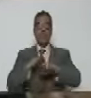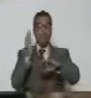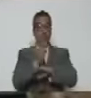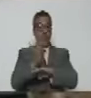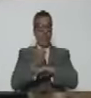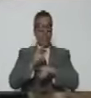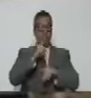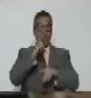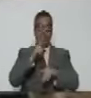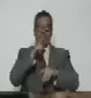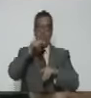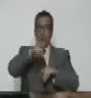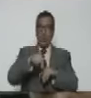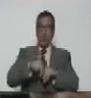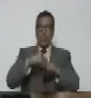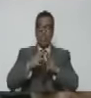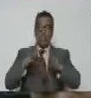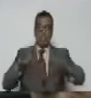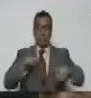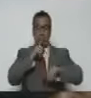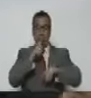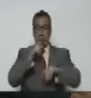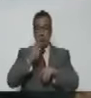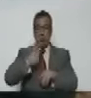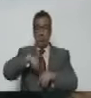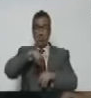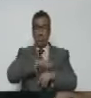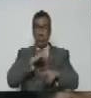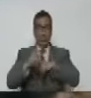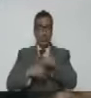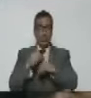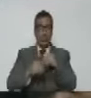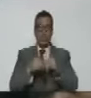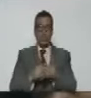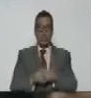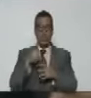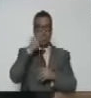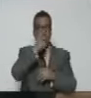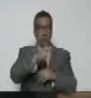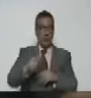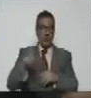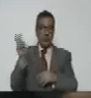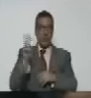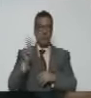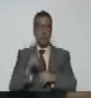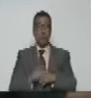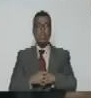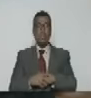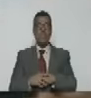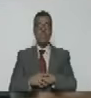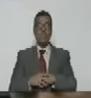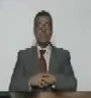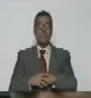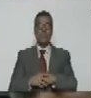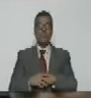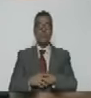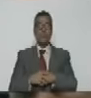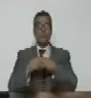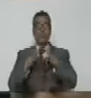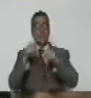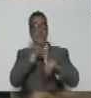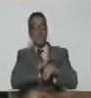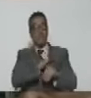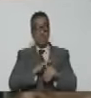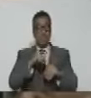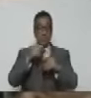Sanciones criminales por el gravísimo daño que han ocasionado al pueblo venezolano, en lo social, en